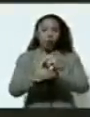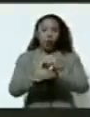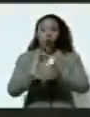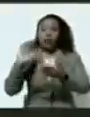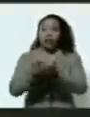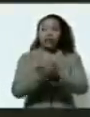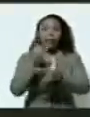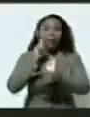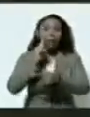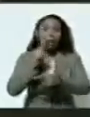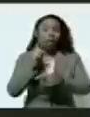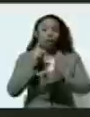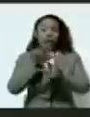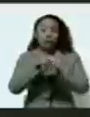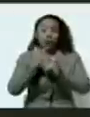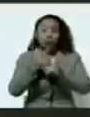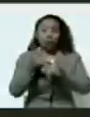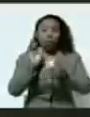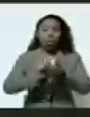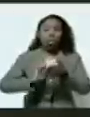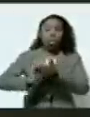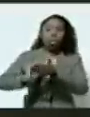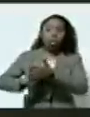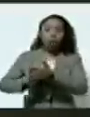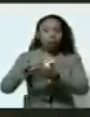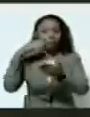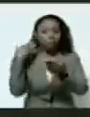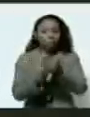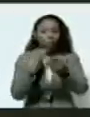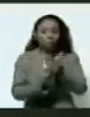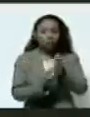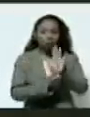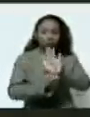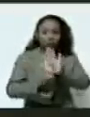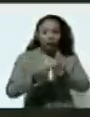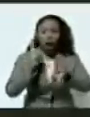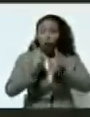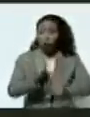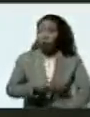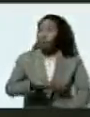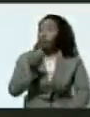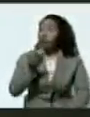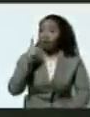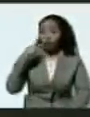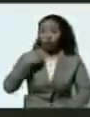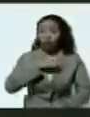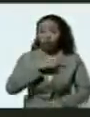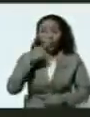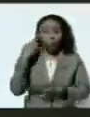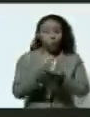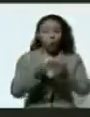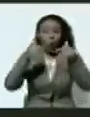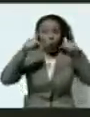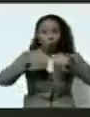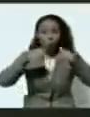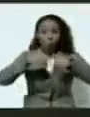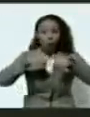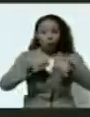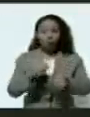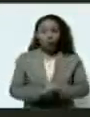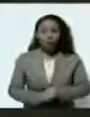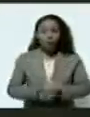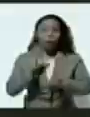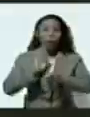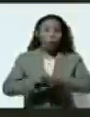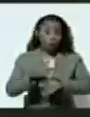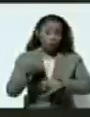una cantidad de situaciones cuando las pruebas, algunas muy importantes que vamos a mostrar el día de hoy, porque